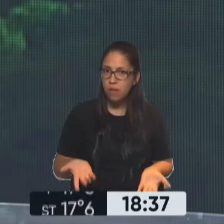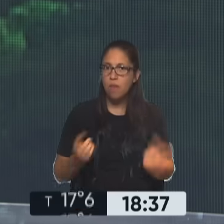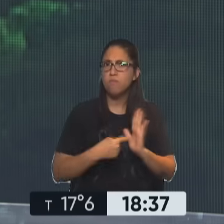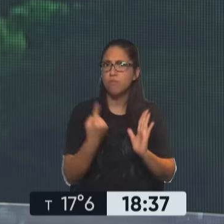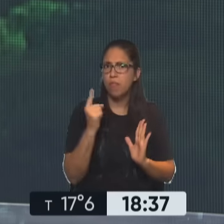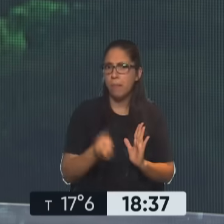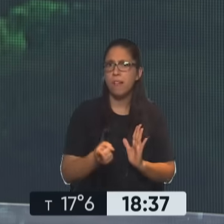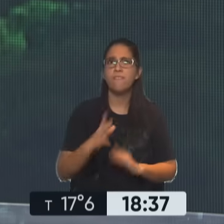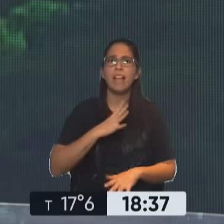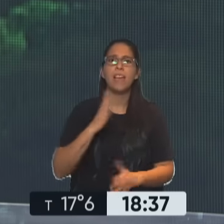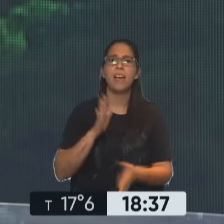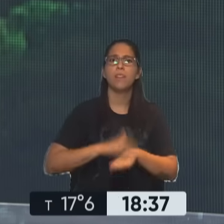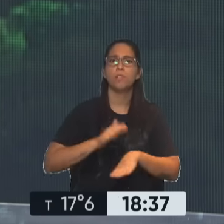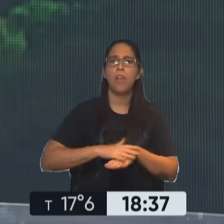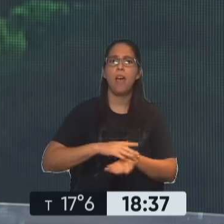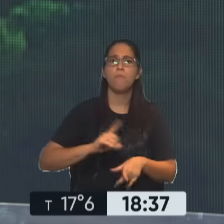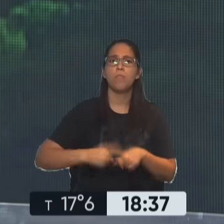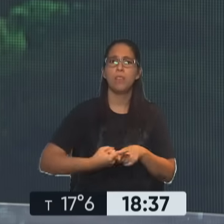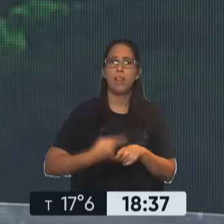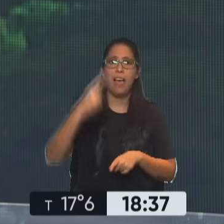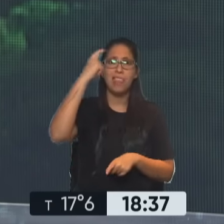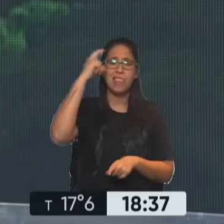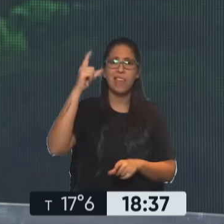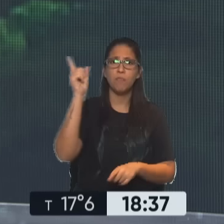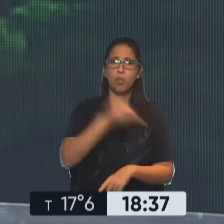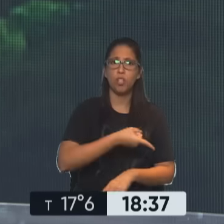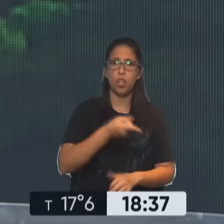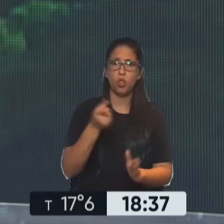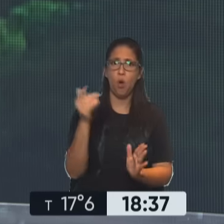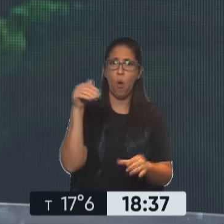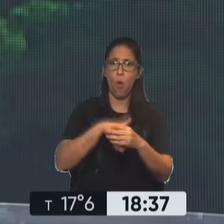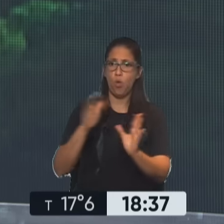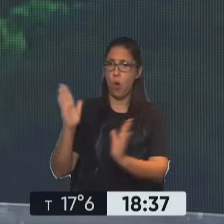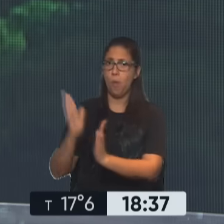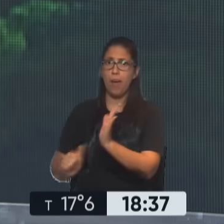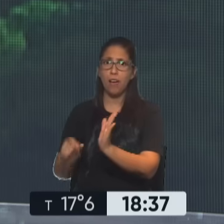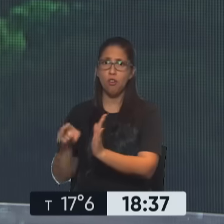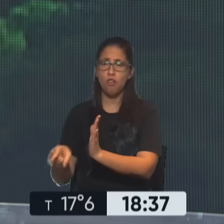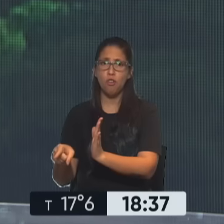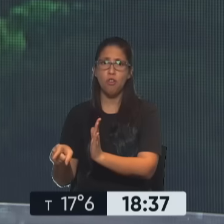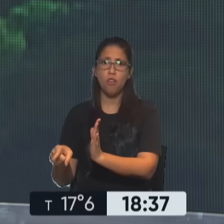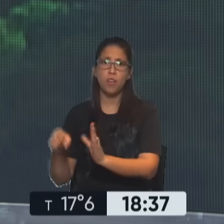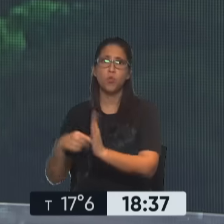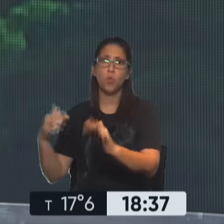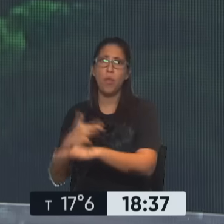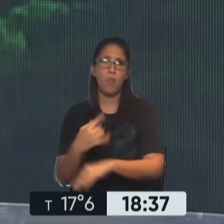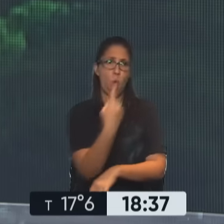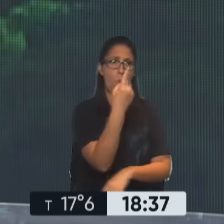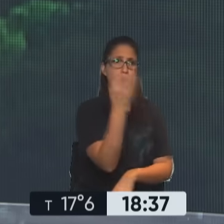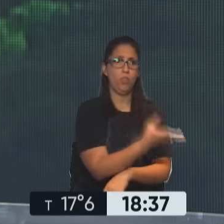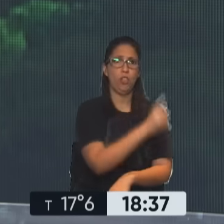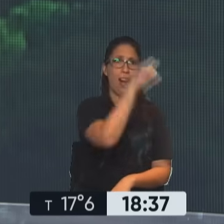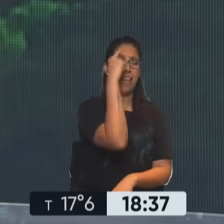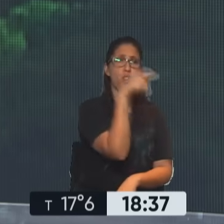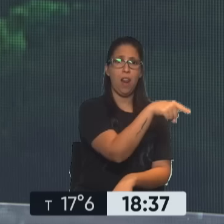de responsabilidad política, el fenómeno de los 10 puntos de blanco para el Claro. voto ciudad Sí, sí, versus sí, sí, un sí. punto de blanco para el voto nacional,